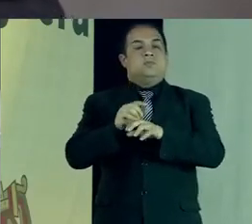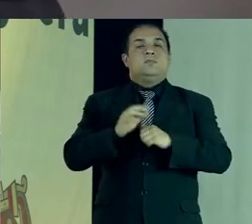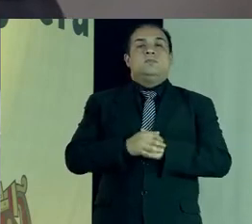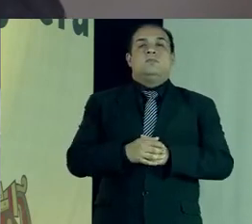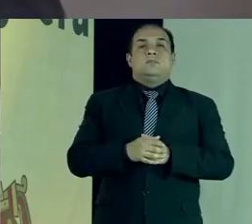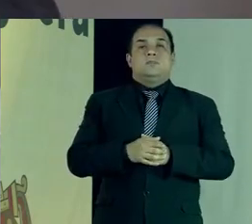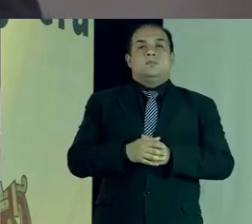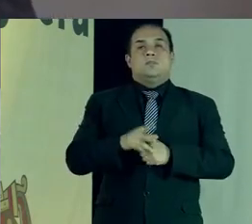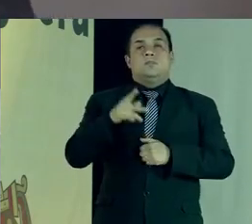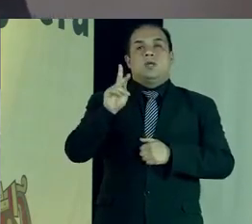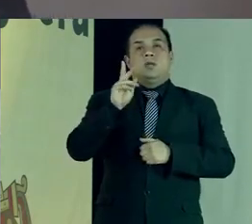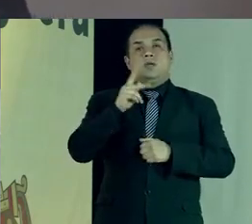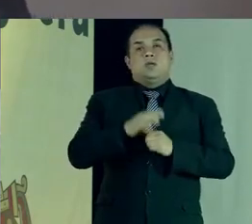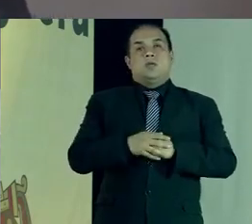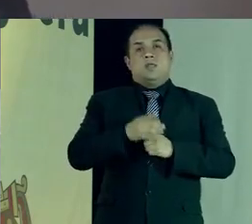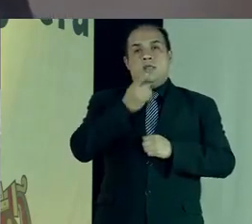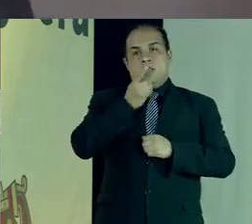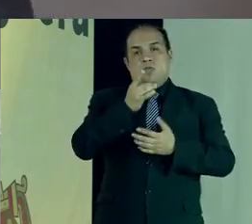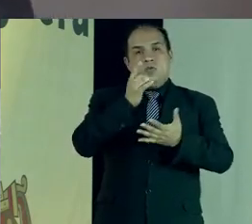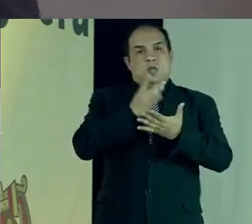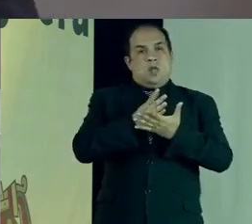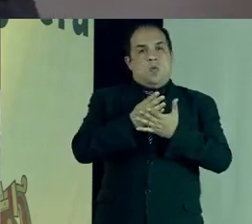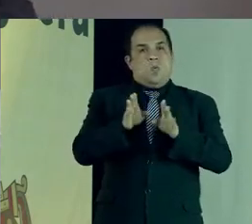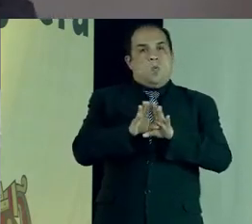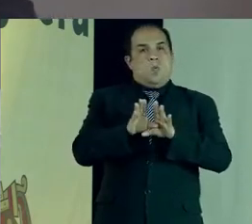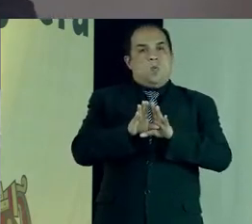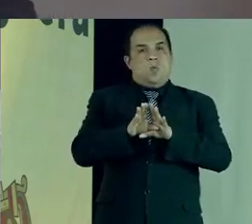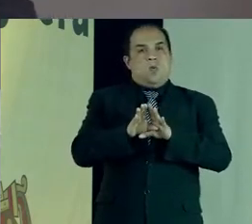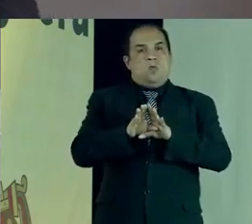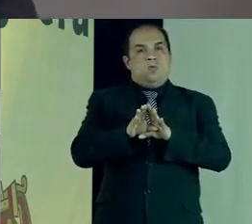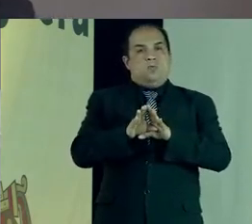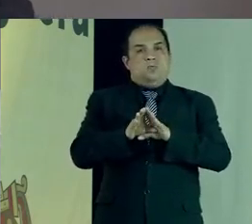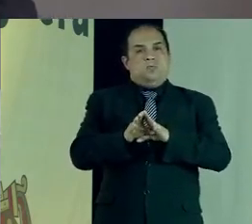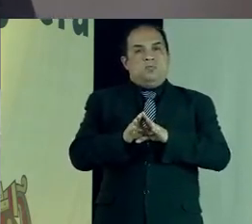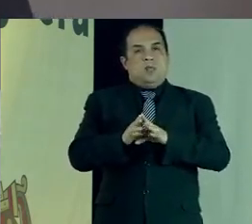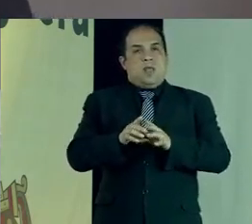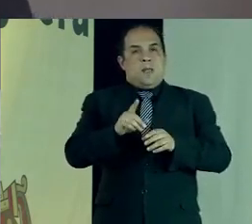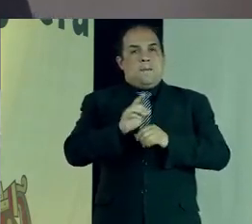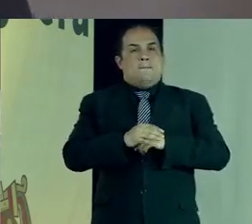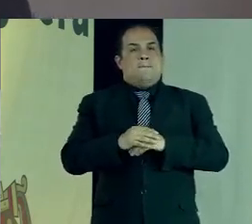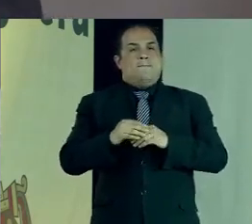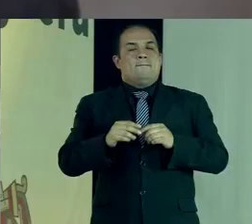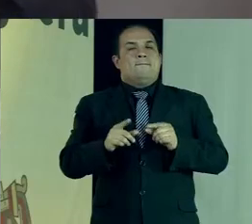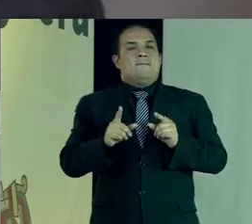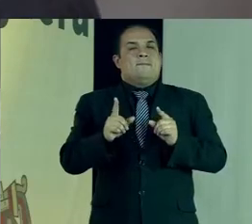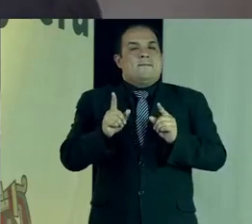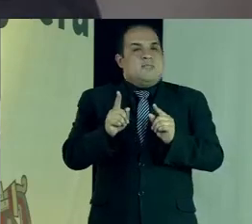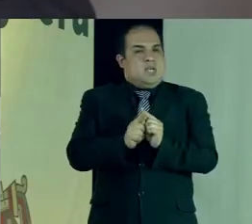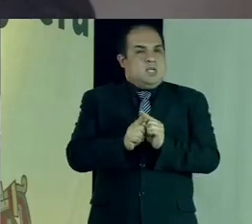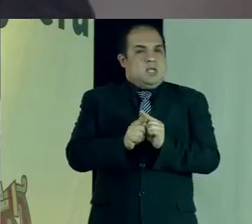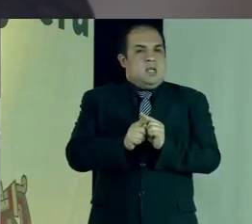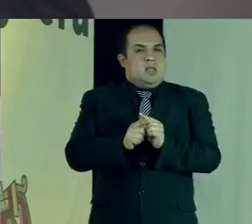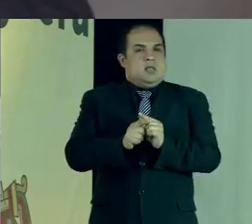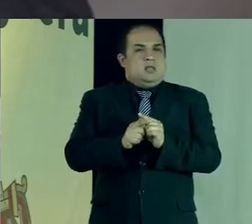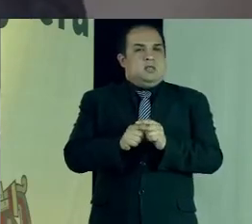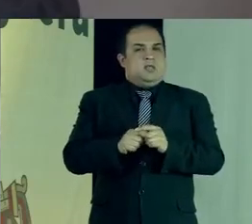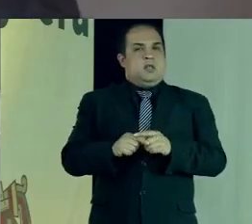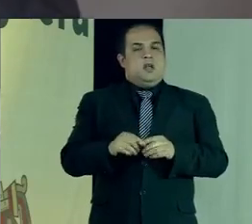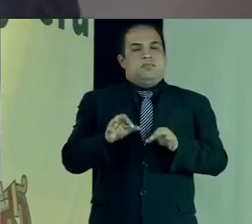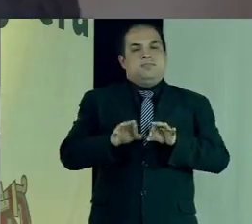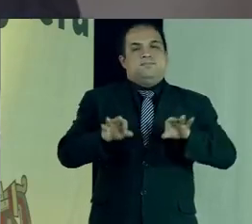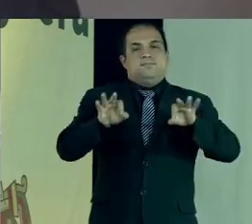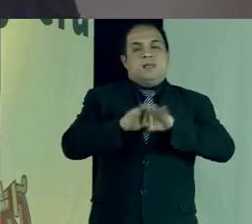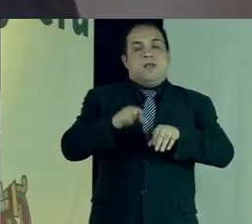es una sobre simplificación tan elemental que resulta ofensiva para el propio pueblo de mexico